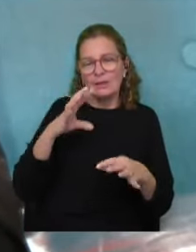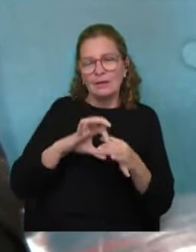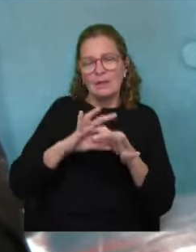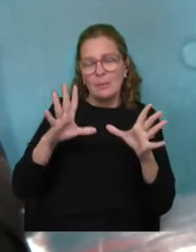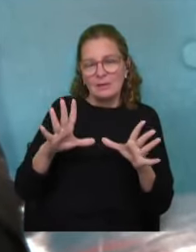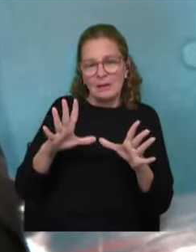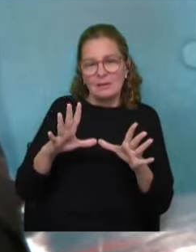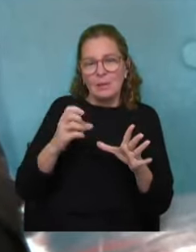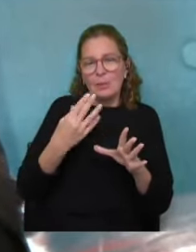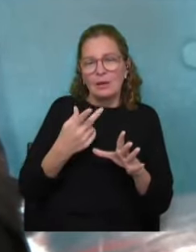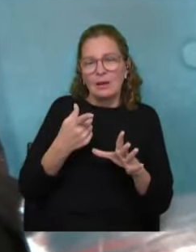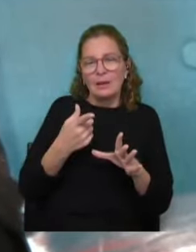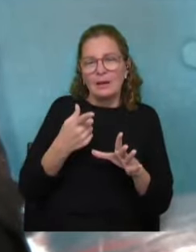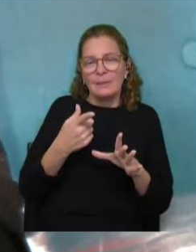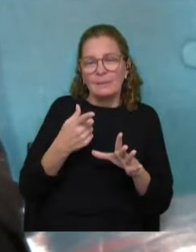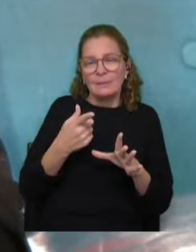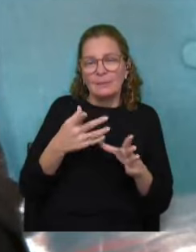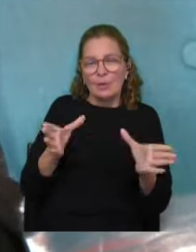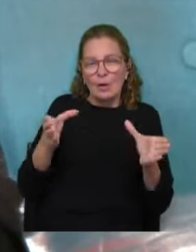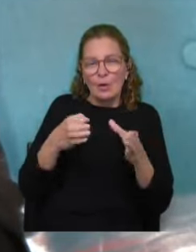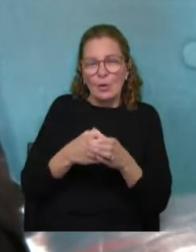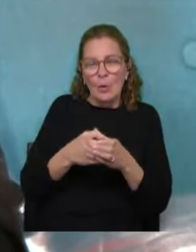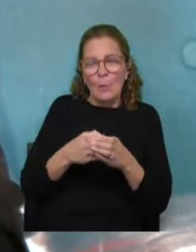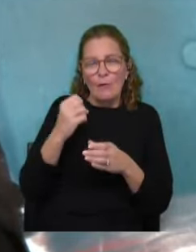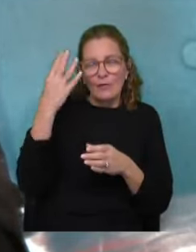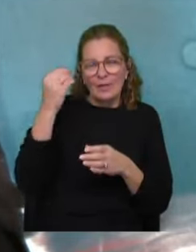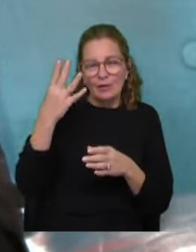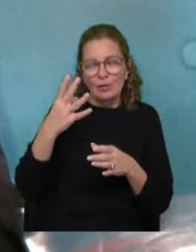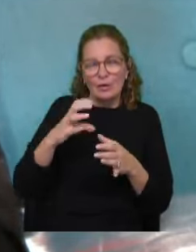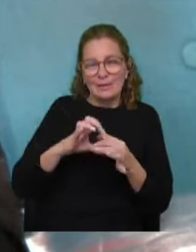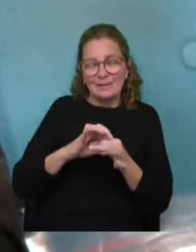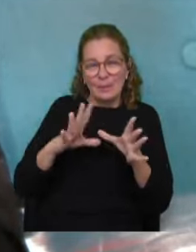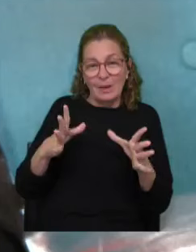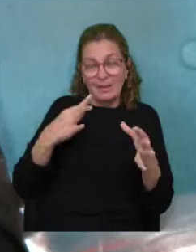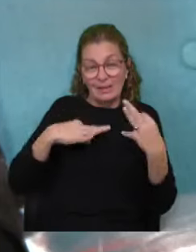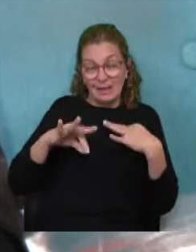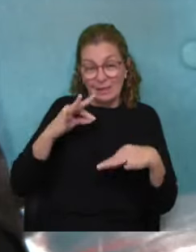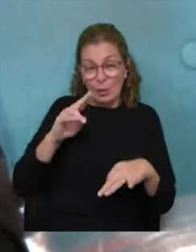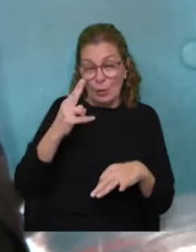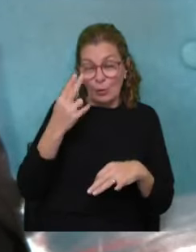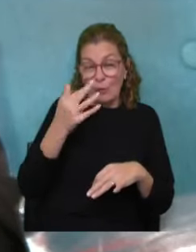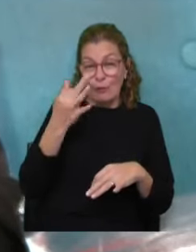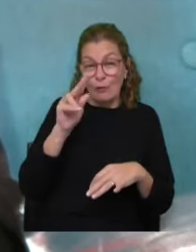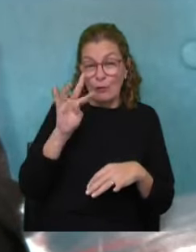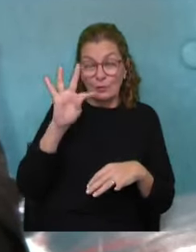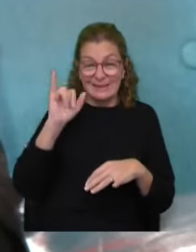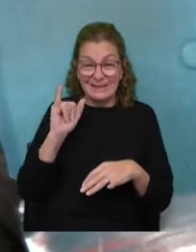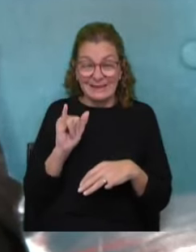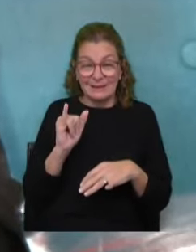independiente uruguayo. Tenemos el grupo, la Federación de Teatros Independientes del Uruguay, la FUTI,